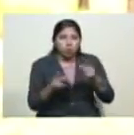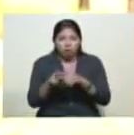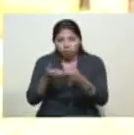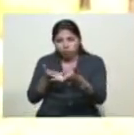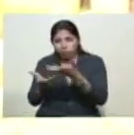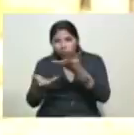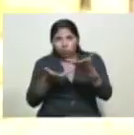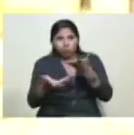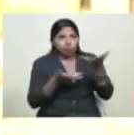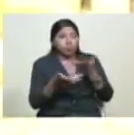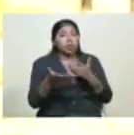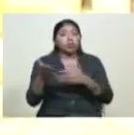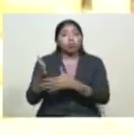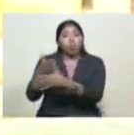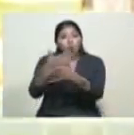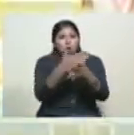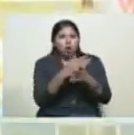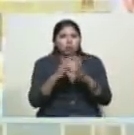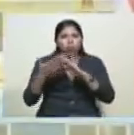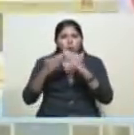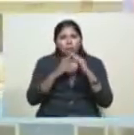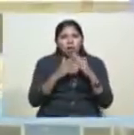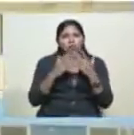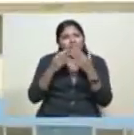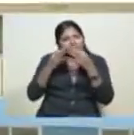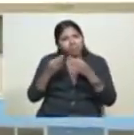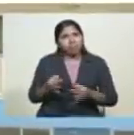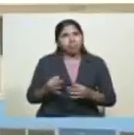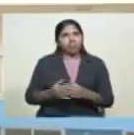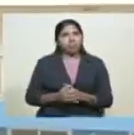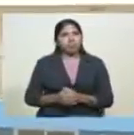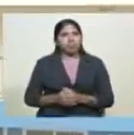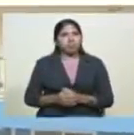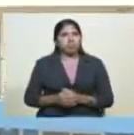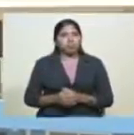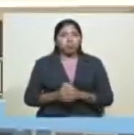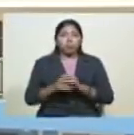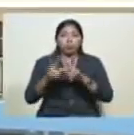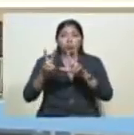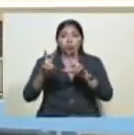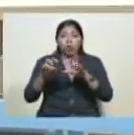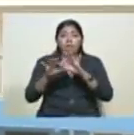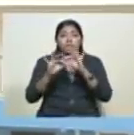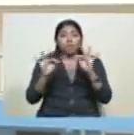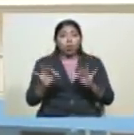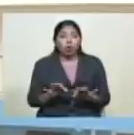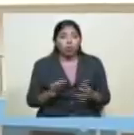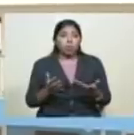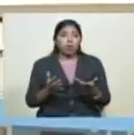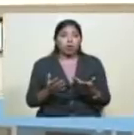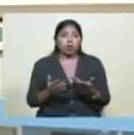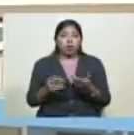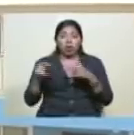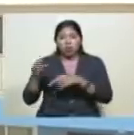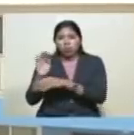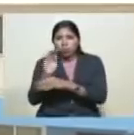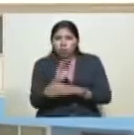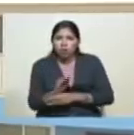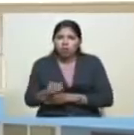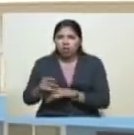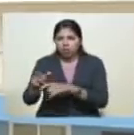La convivencia solidaria pasa por crear un nuevo hábitat, preservar estos